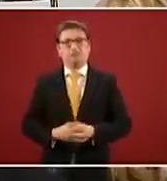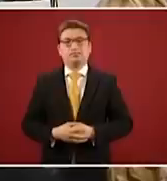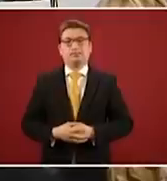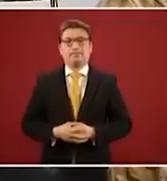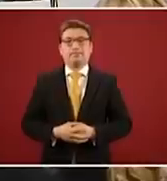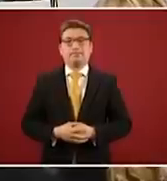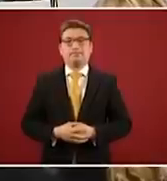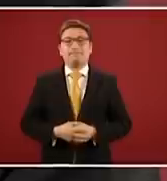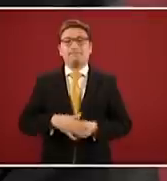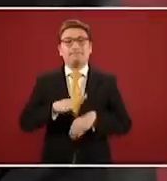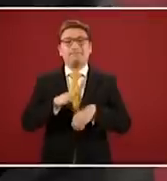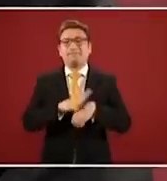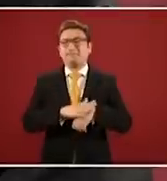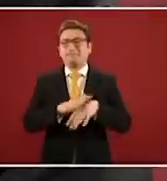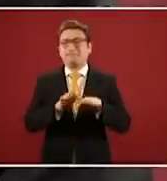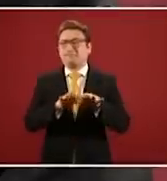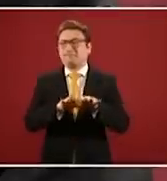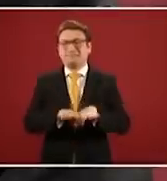lo principal